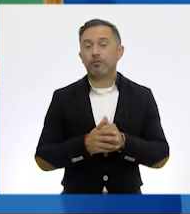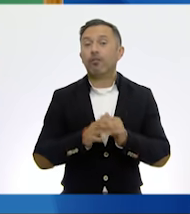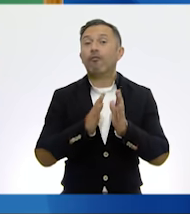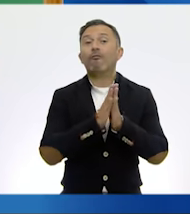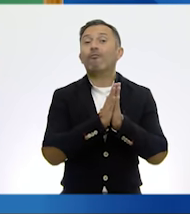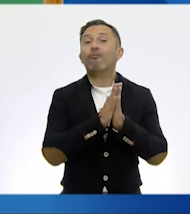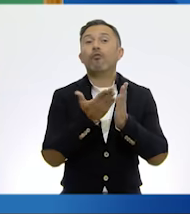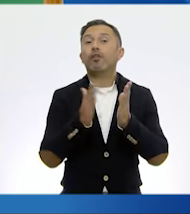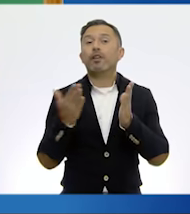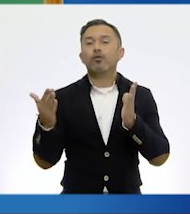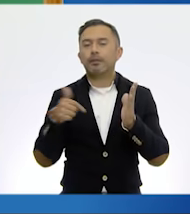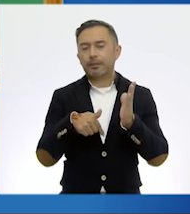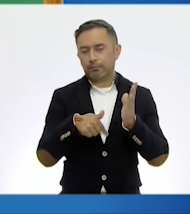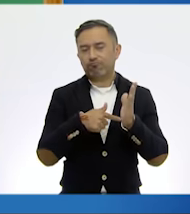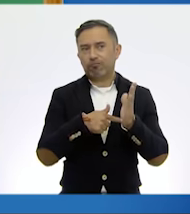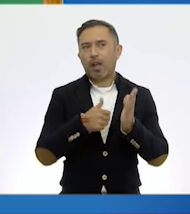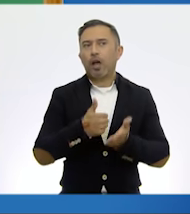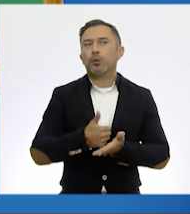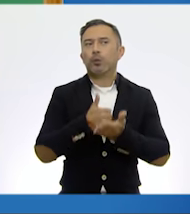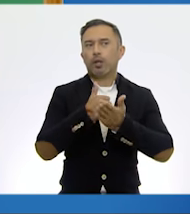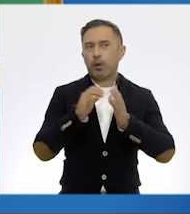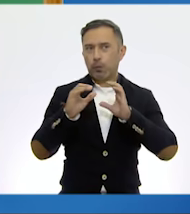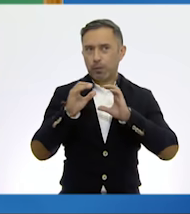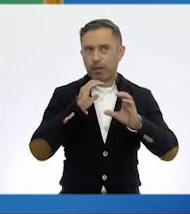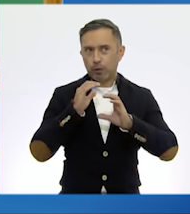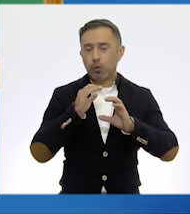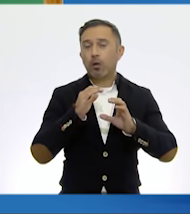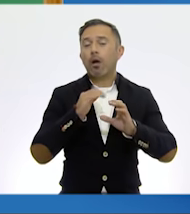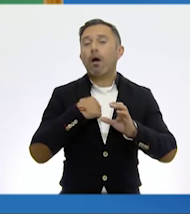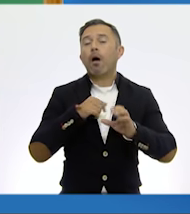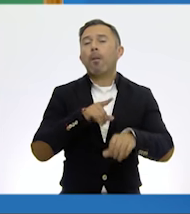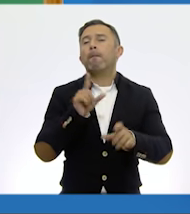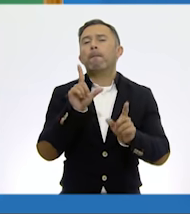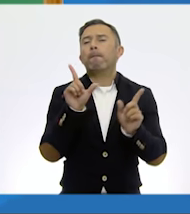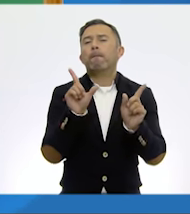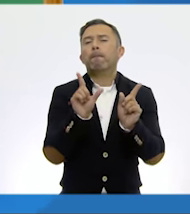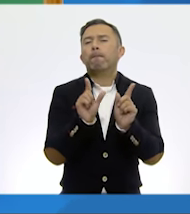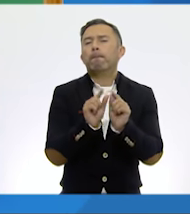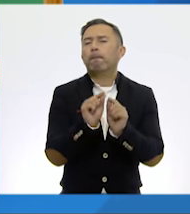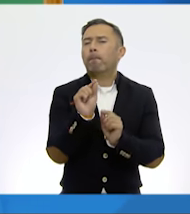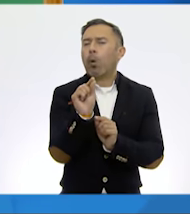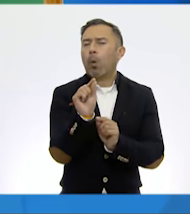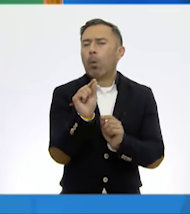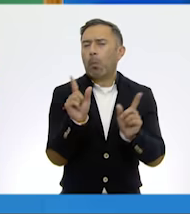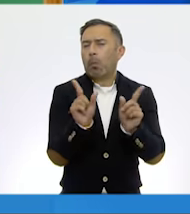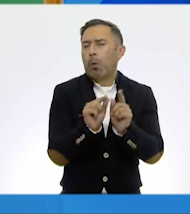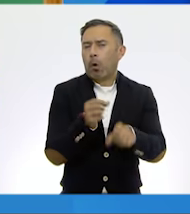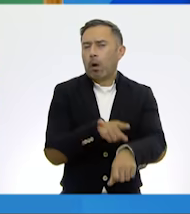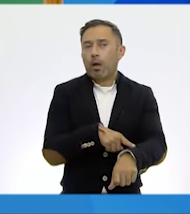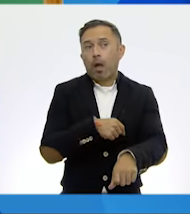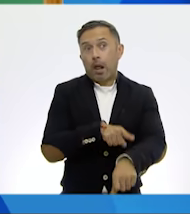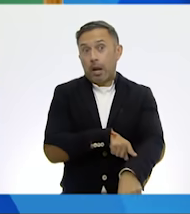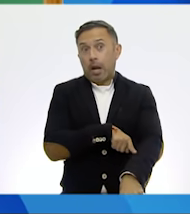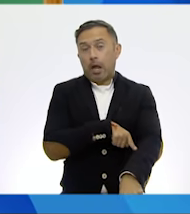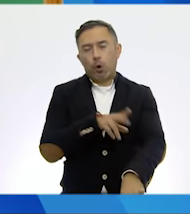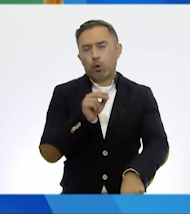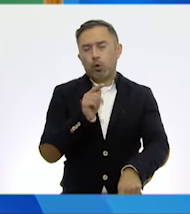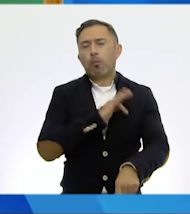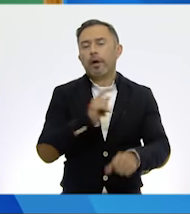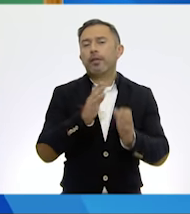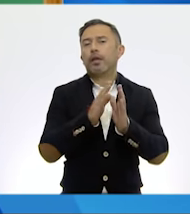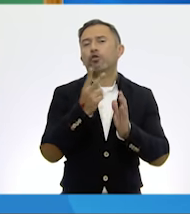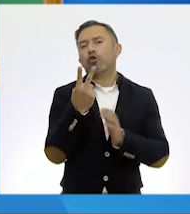comunicación de poca extensión. Es decir, no son muy largos. Generalmente los encontrarás en una hoja doblada en dos o en tres partes.